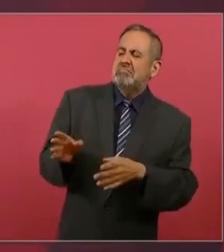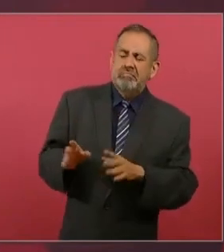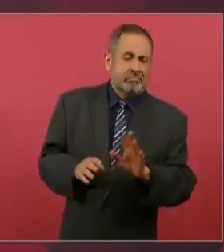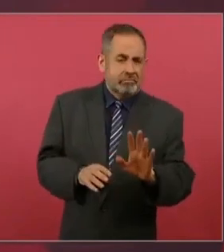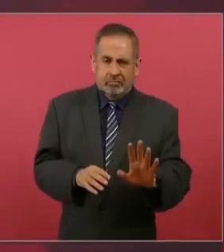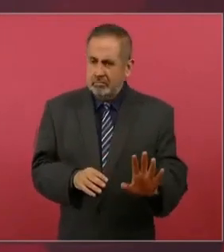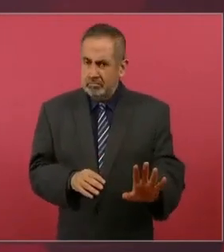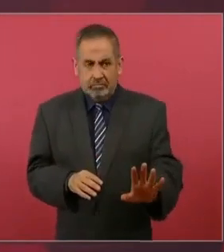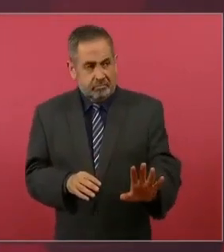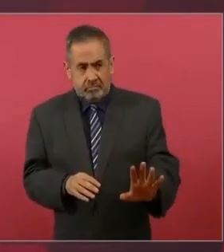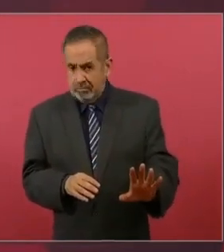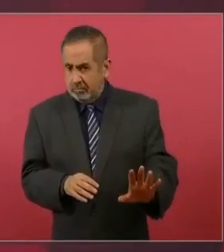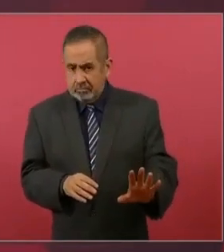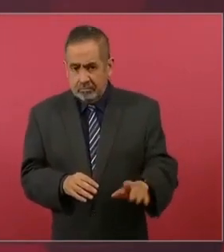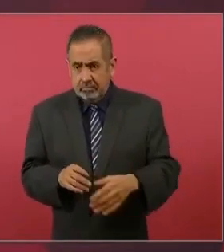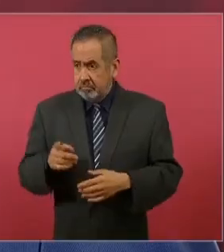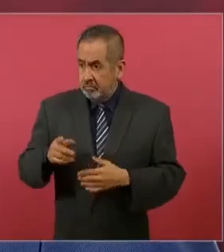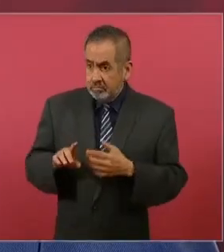es despreciar